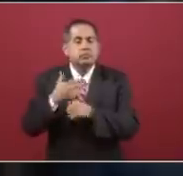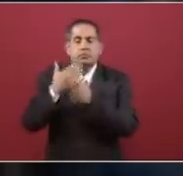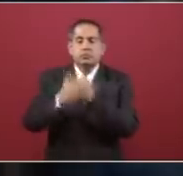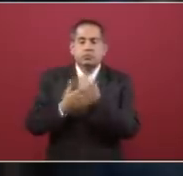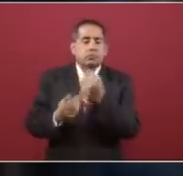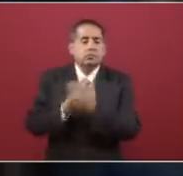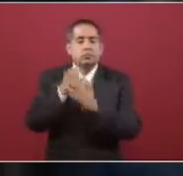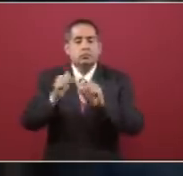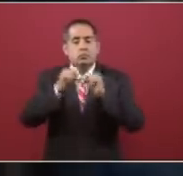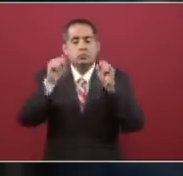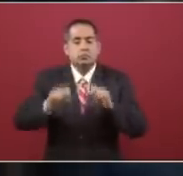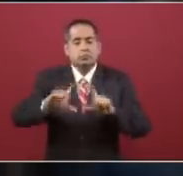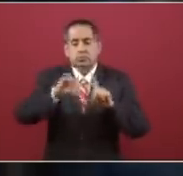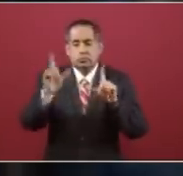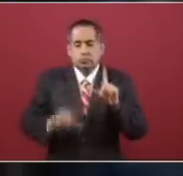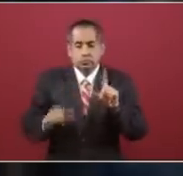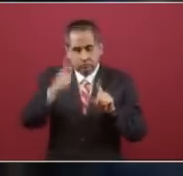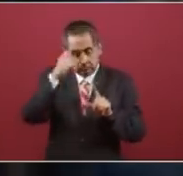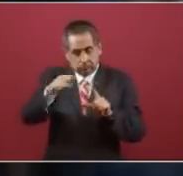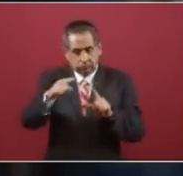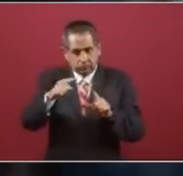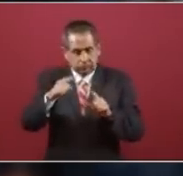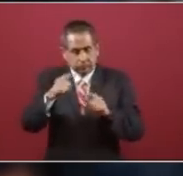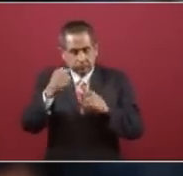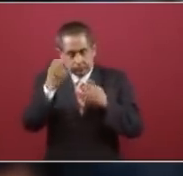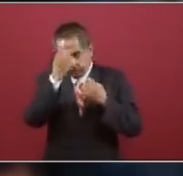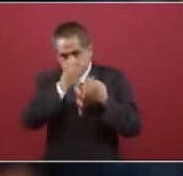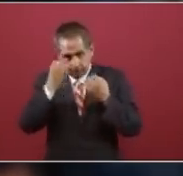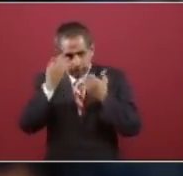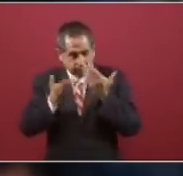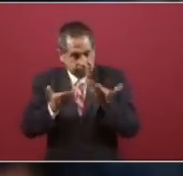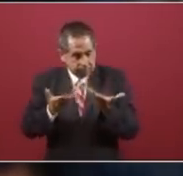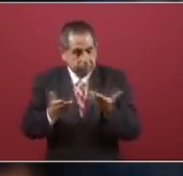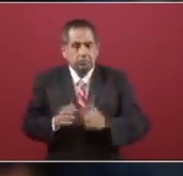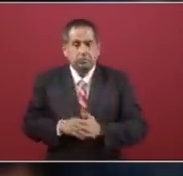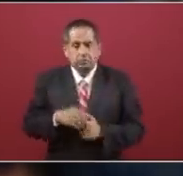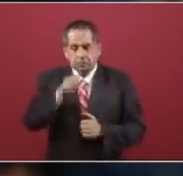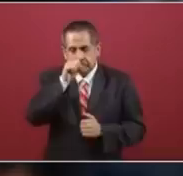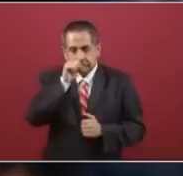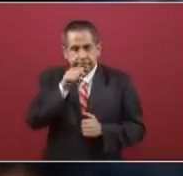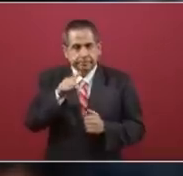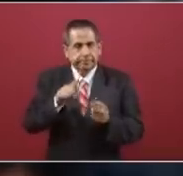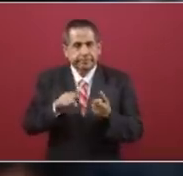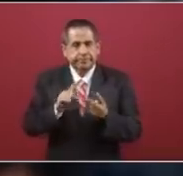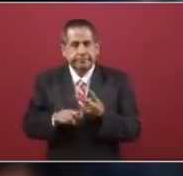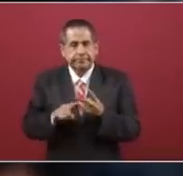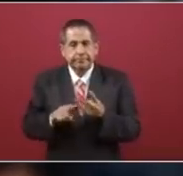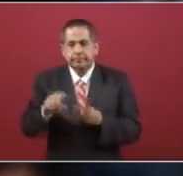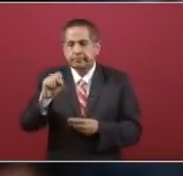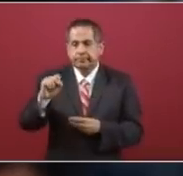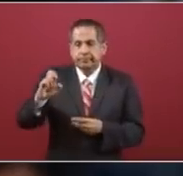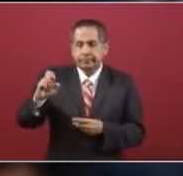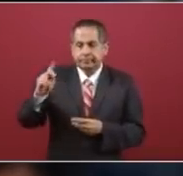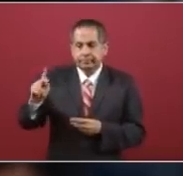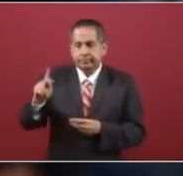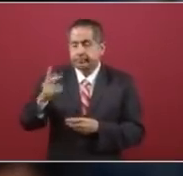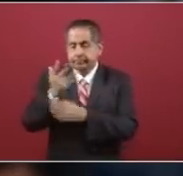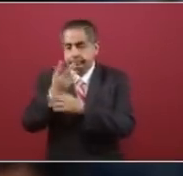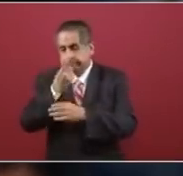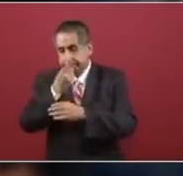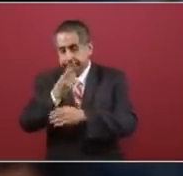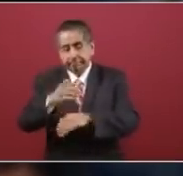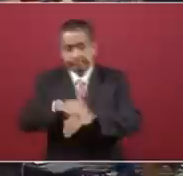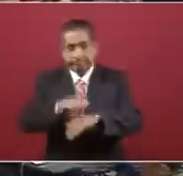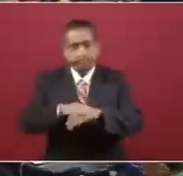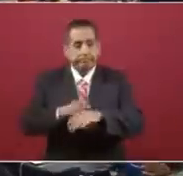Sistema Nacional para la evaluación de la educación y también, por otra parte, eh bueno, la SEP eh indicó que se